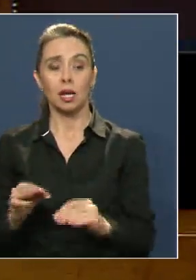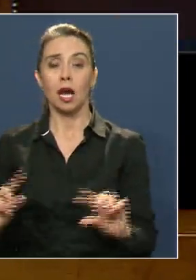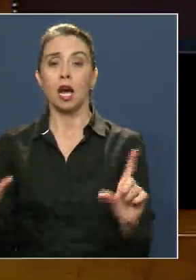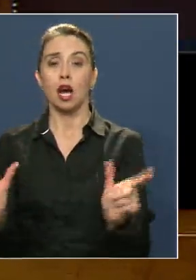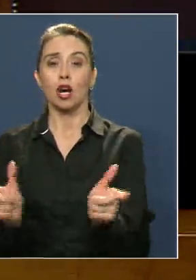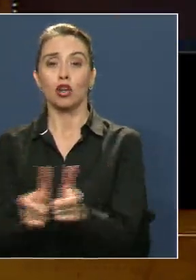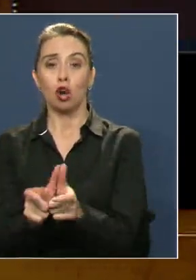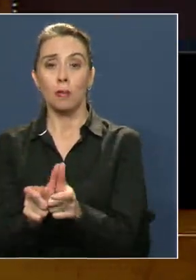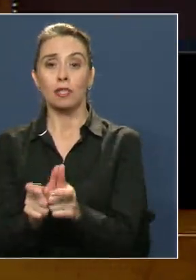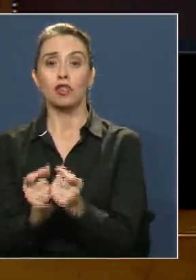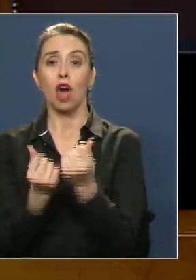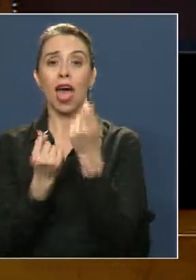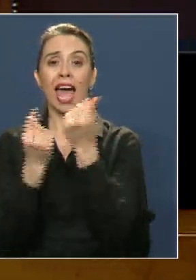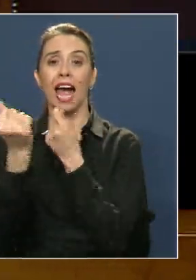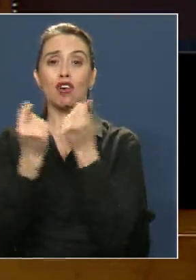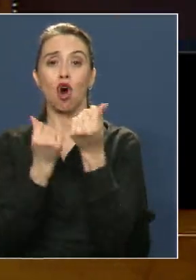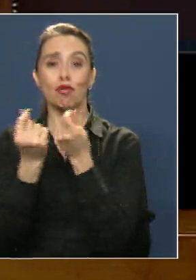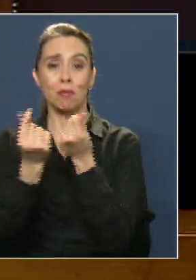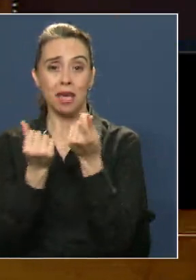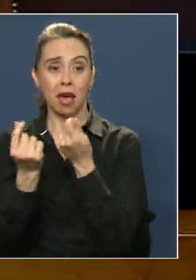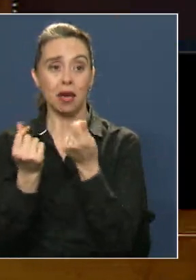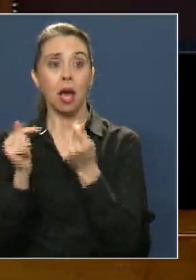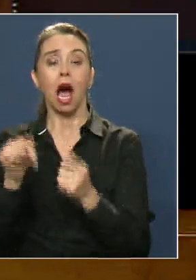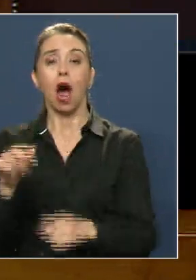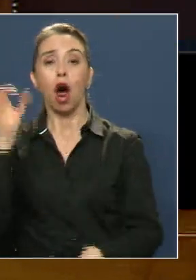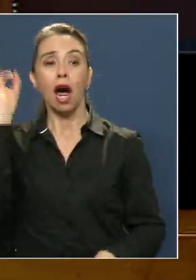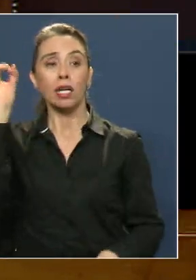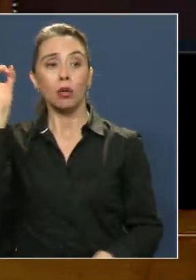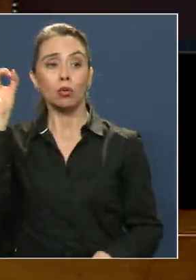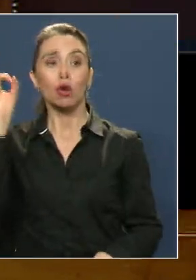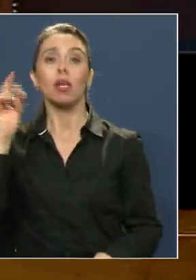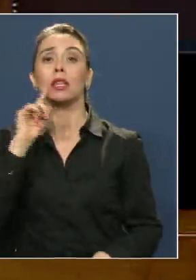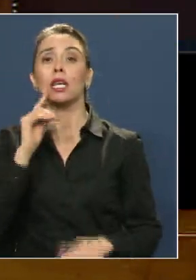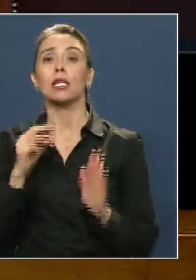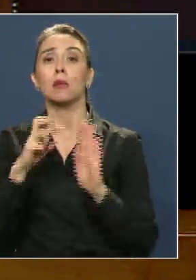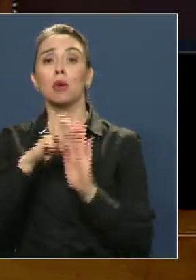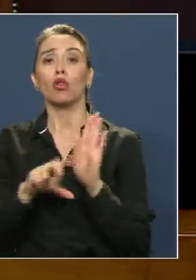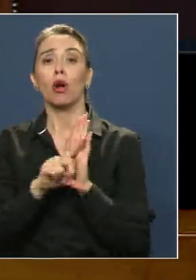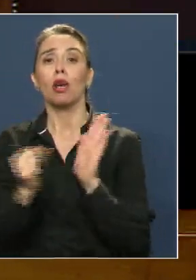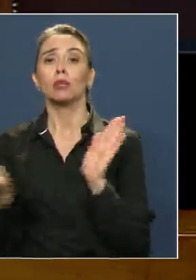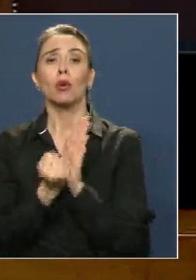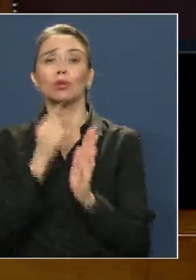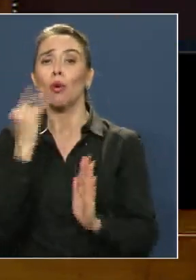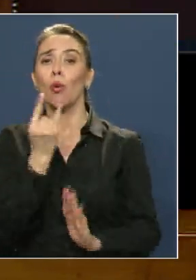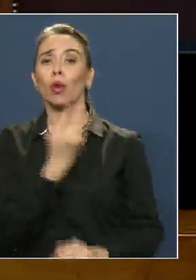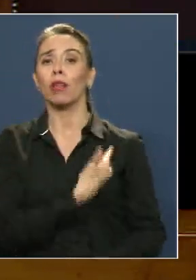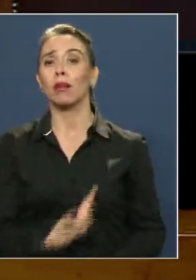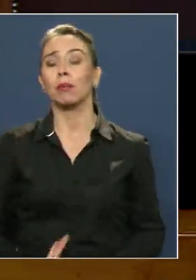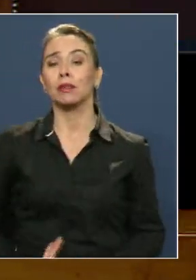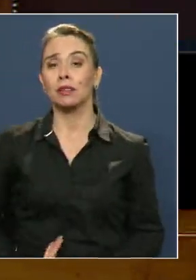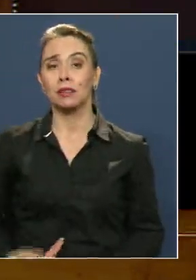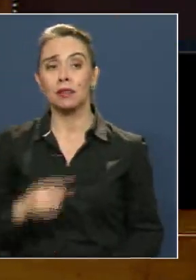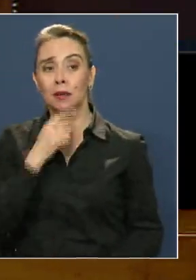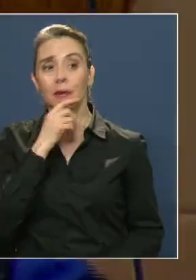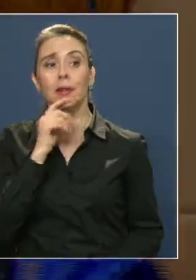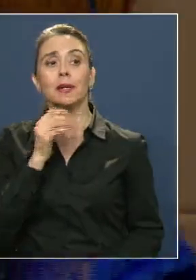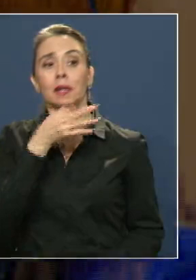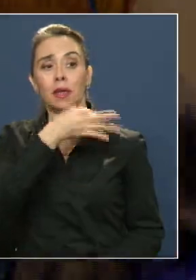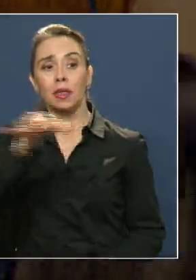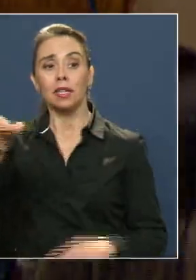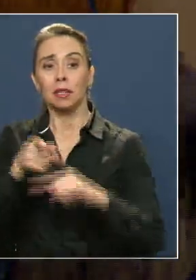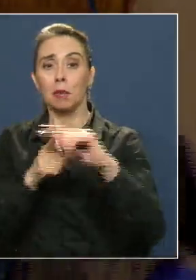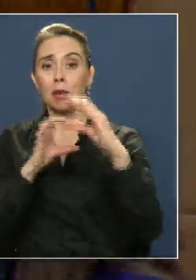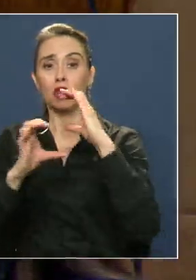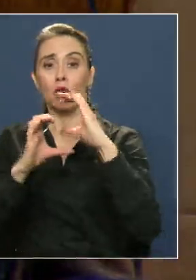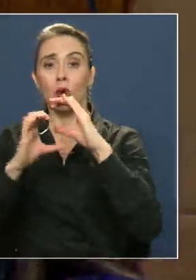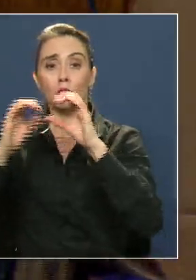Comisión de Economía está sesionando porque tiene suma urgencia y queríamos dejar expreso ante los medios de comunicación